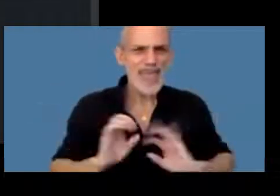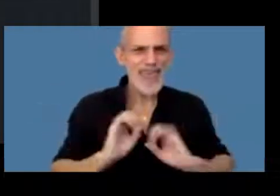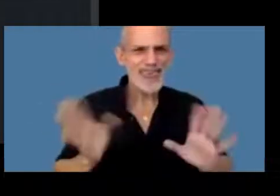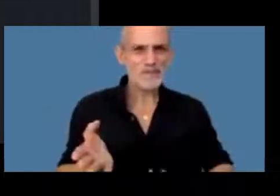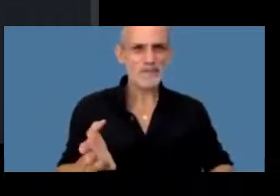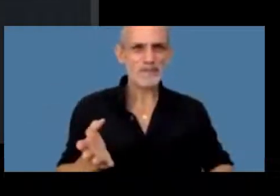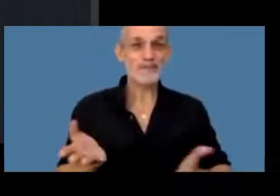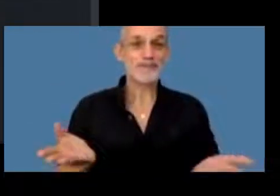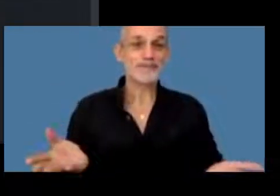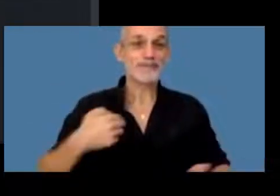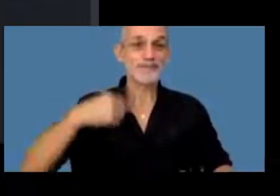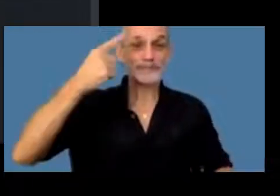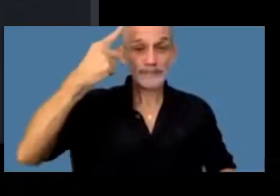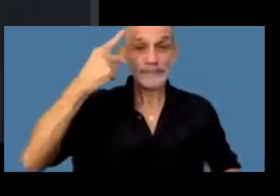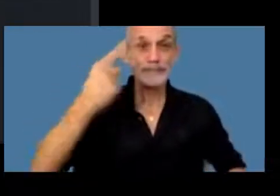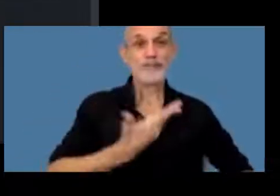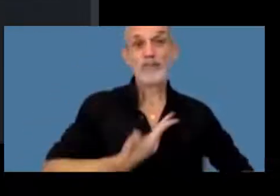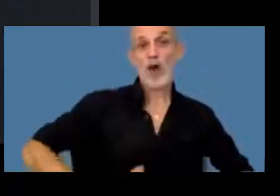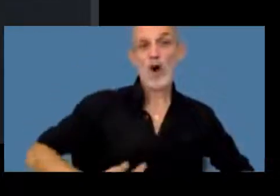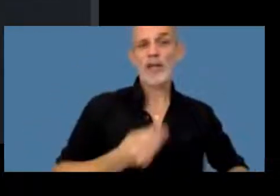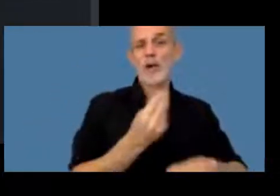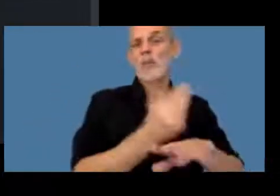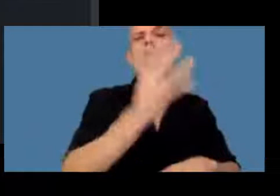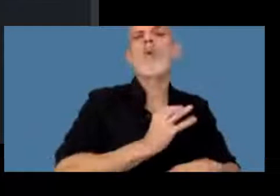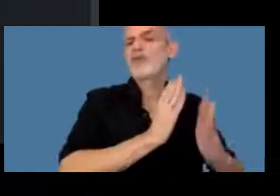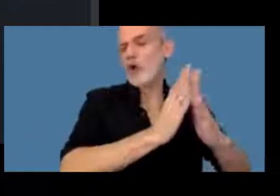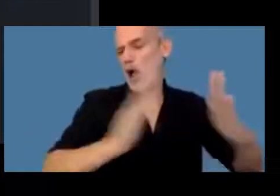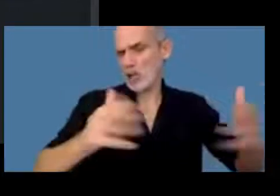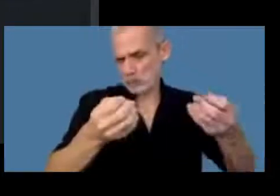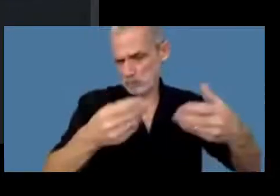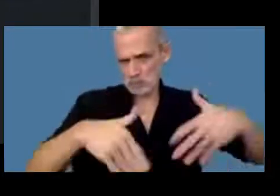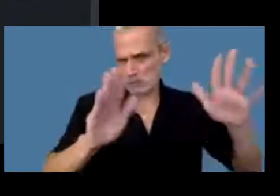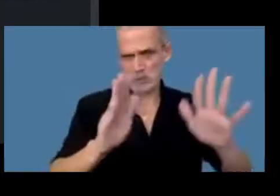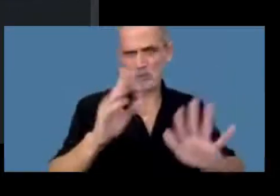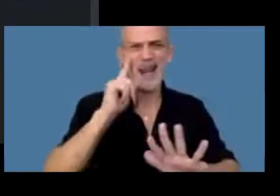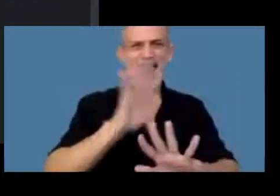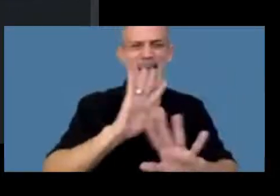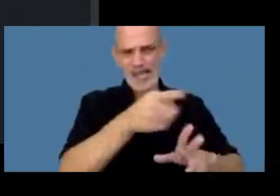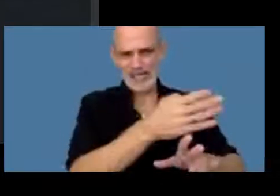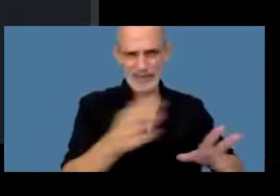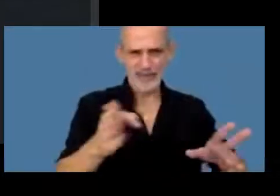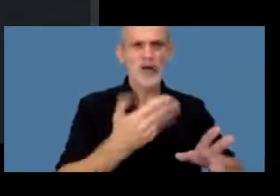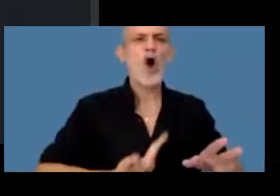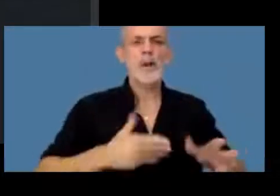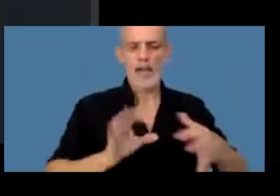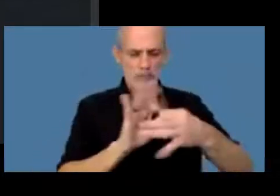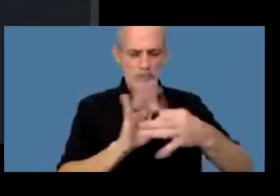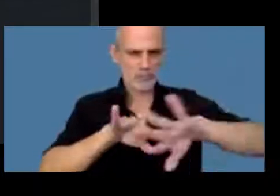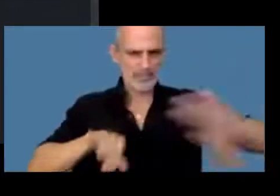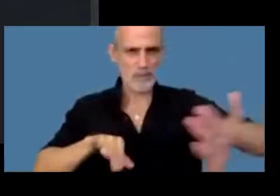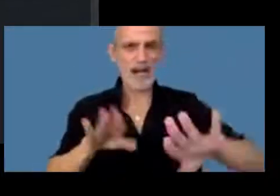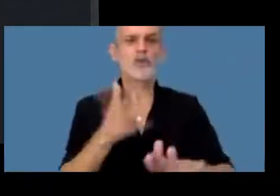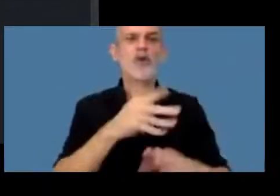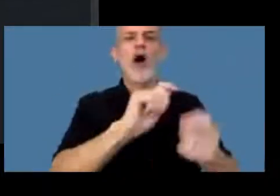el gobierno que transite los 4 años que esté, digamos, en el ejercicio del poder, eso es independiente porque todos hacen cambios, digamos,